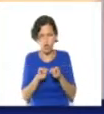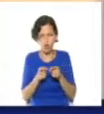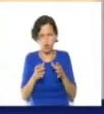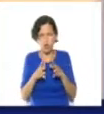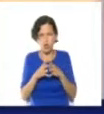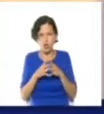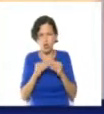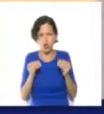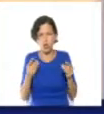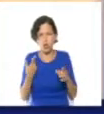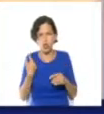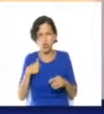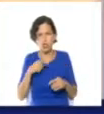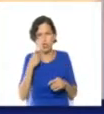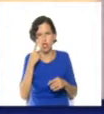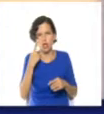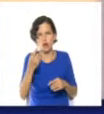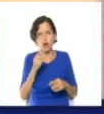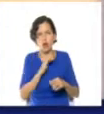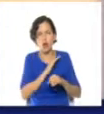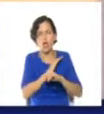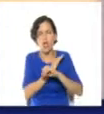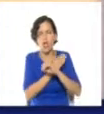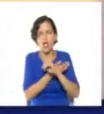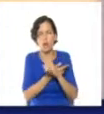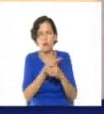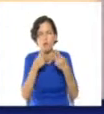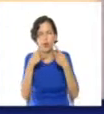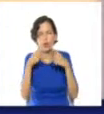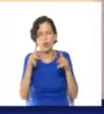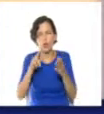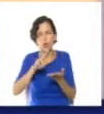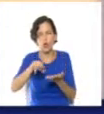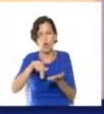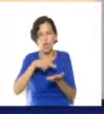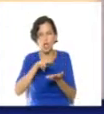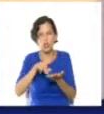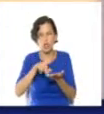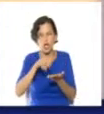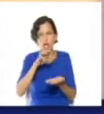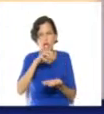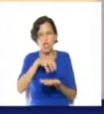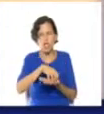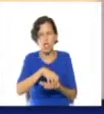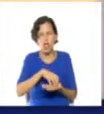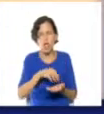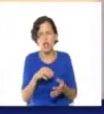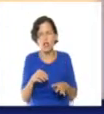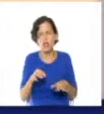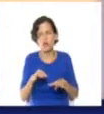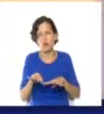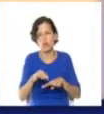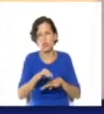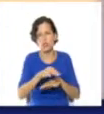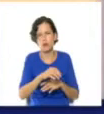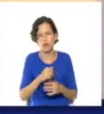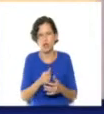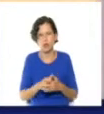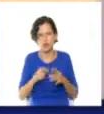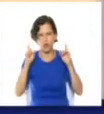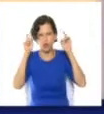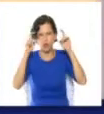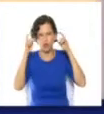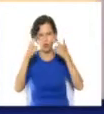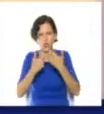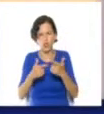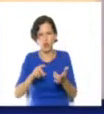lo que es el poder público nacional, estatal y municipal. Y para formación de la soberanía nacional, queridos